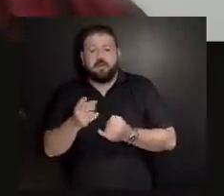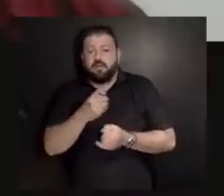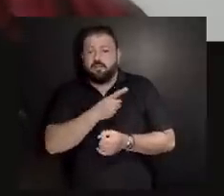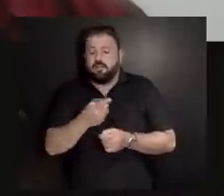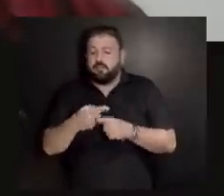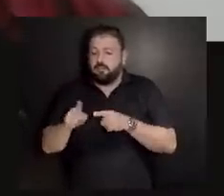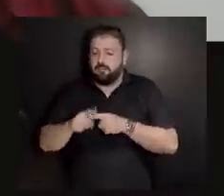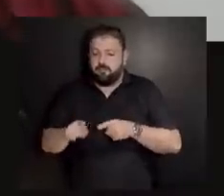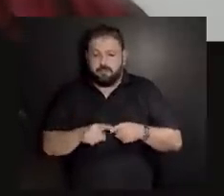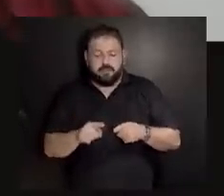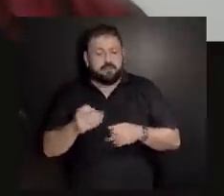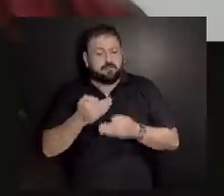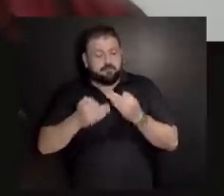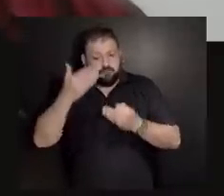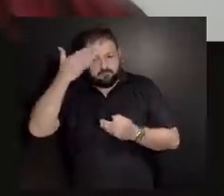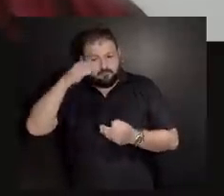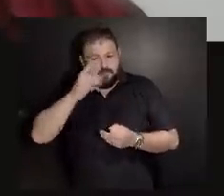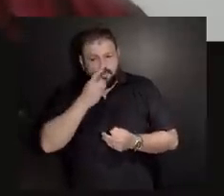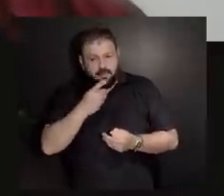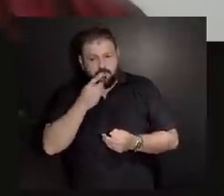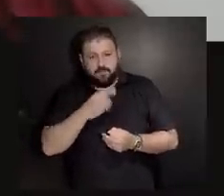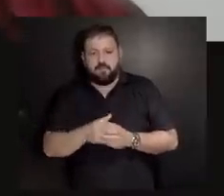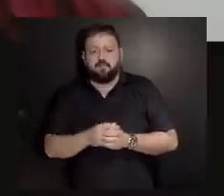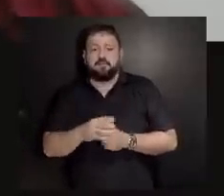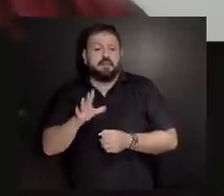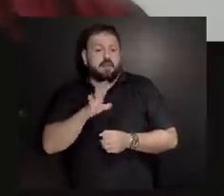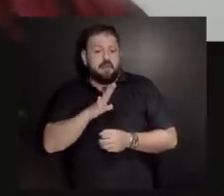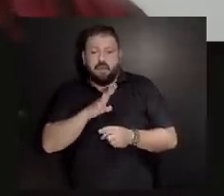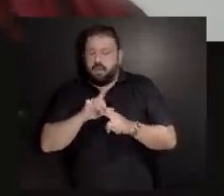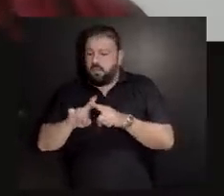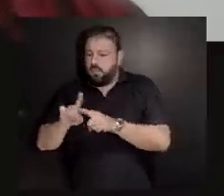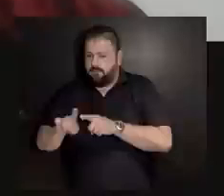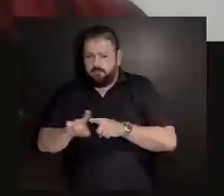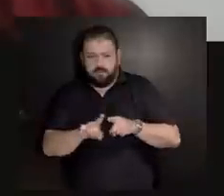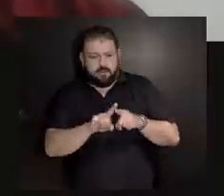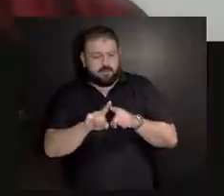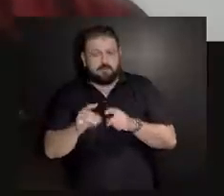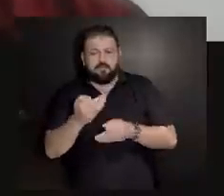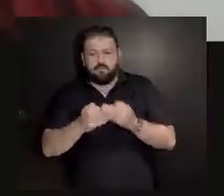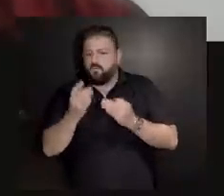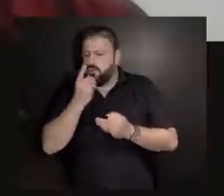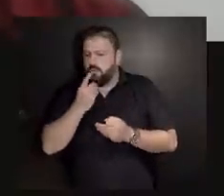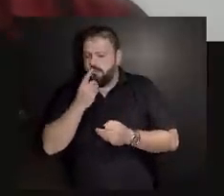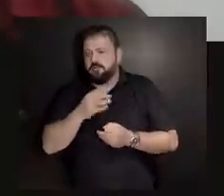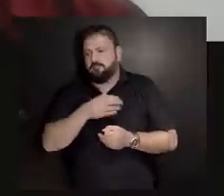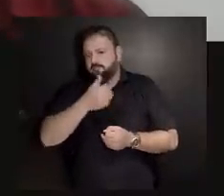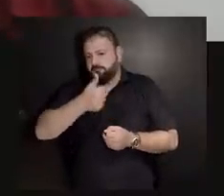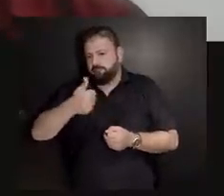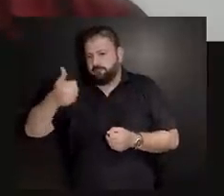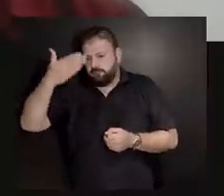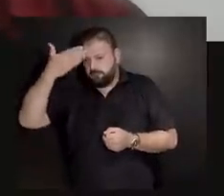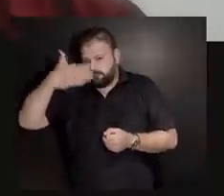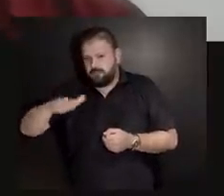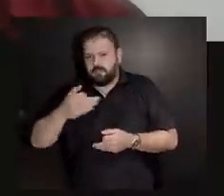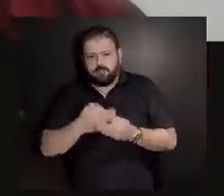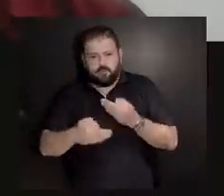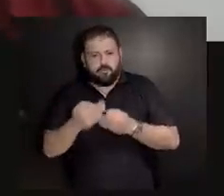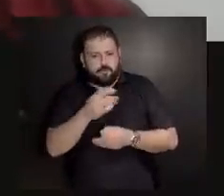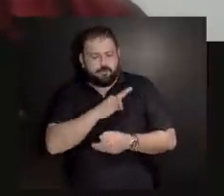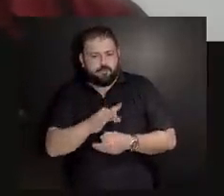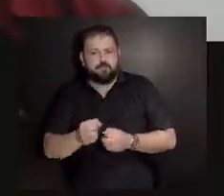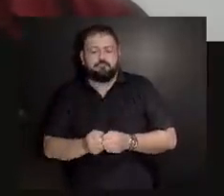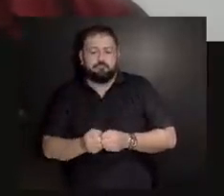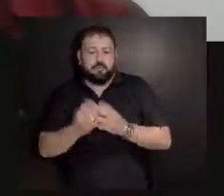diferentes tipos hay de diabetes, porque no nada más hay uno, hay diferentes tipos y bueno, cada una de ellas pues va a tener también pues sus consecuencias y